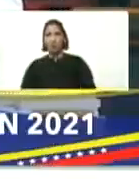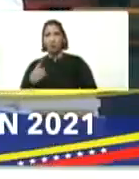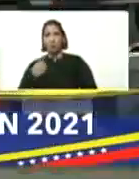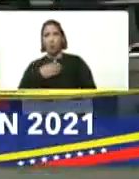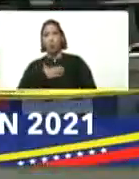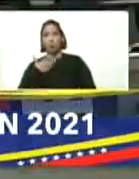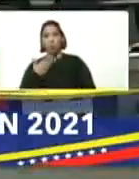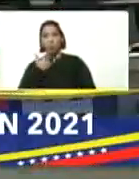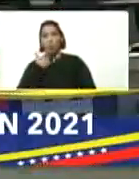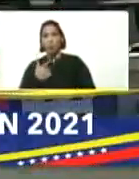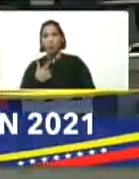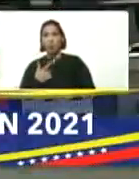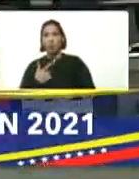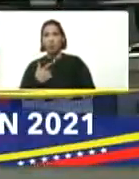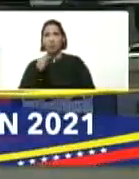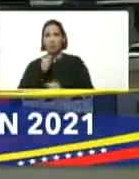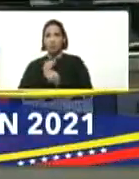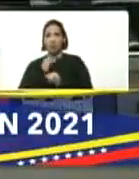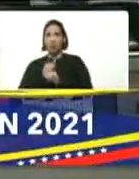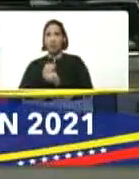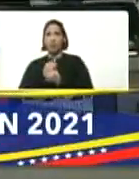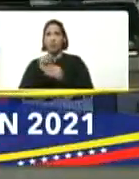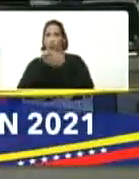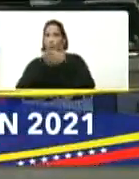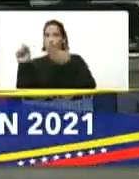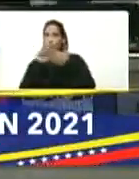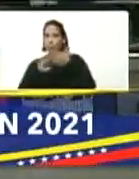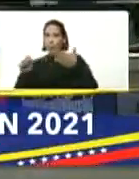que también en el digital se subraya.